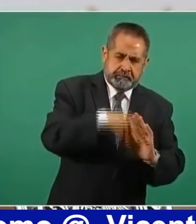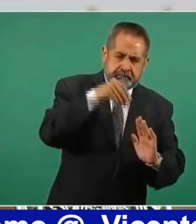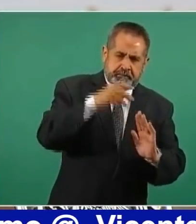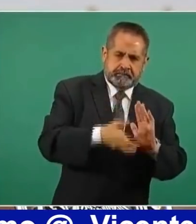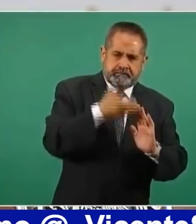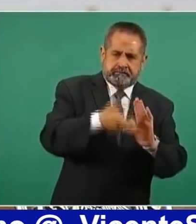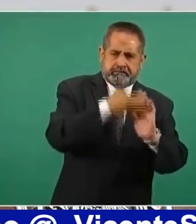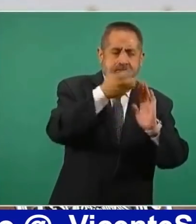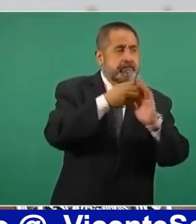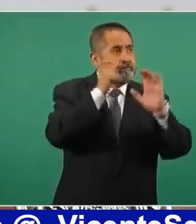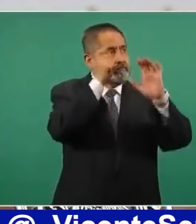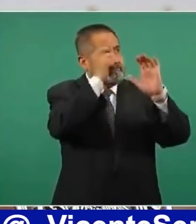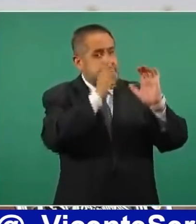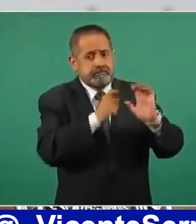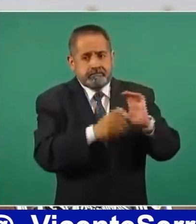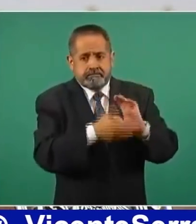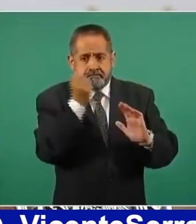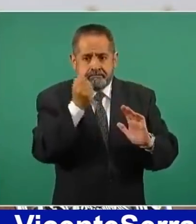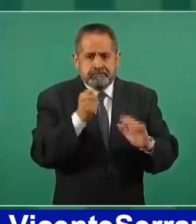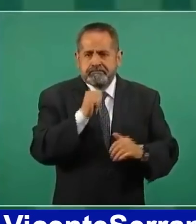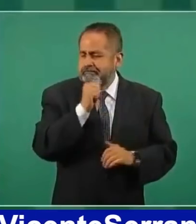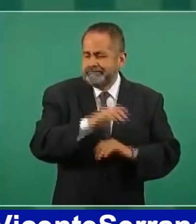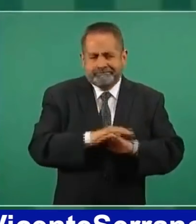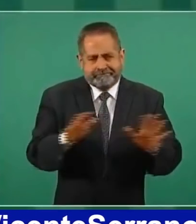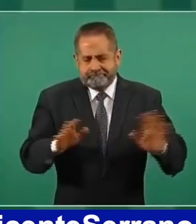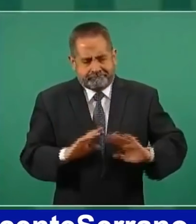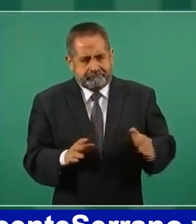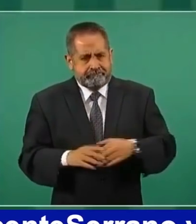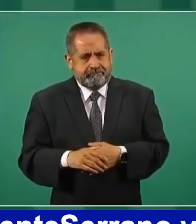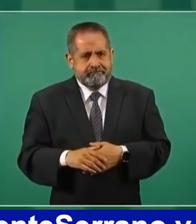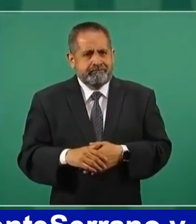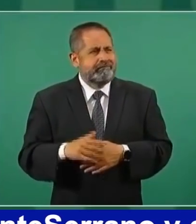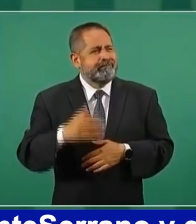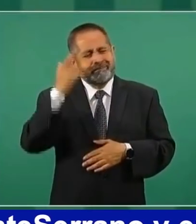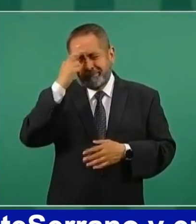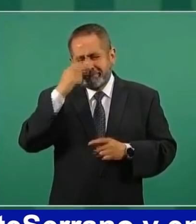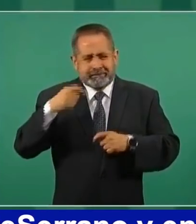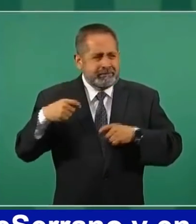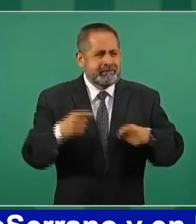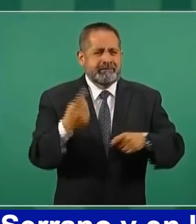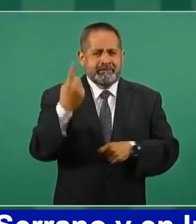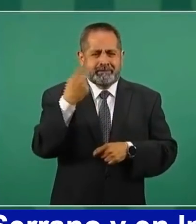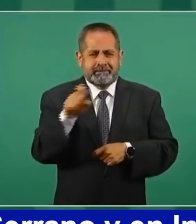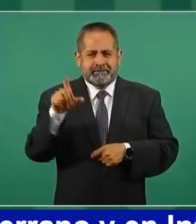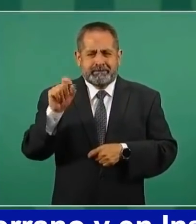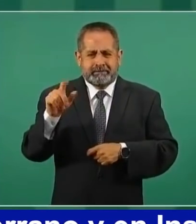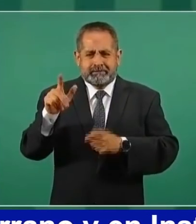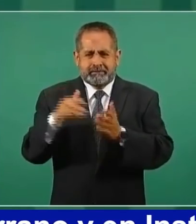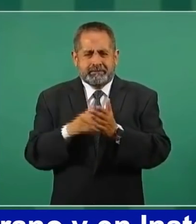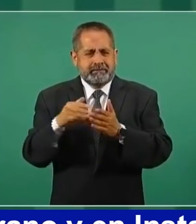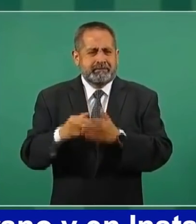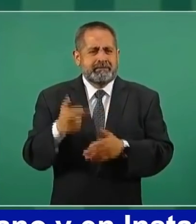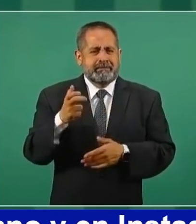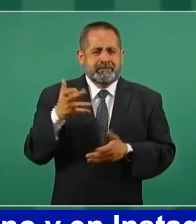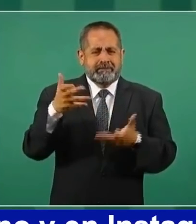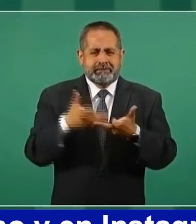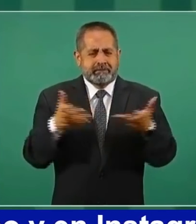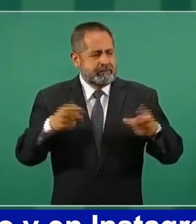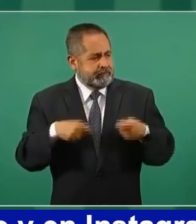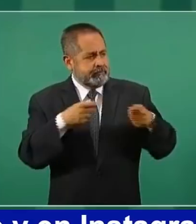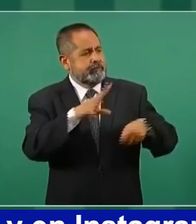otras cosas entregaron muchísimo, 120 millones de hectáreas del territorio